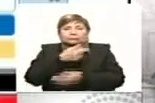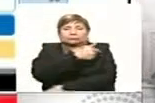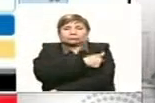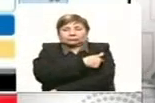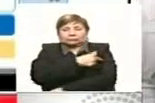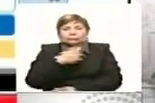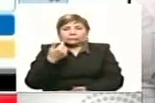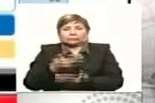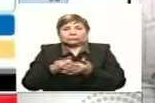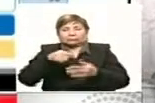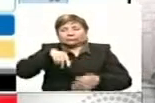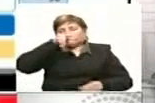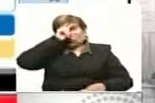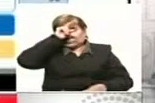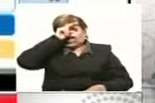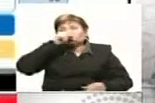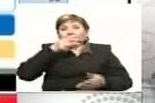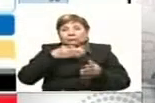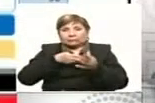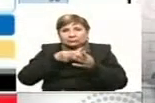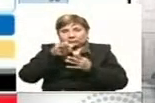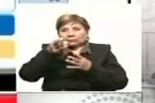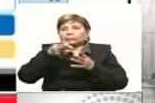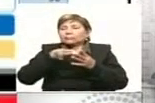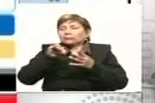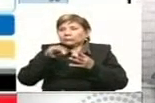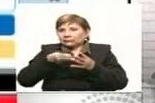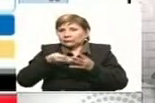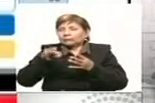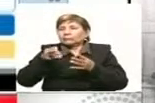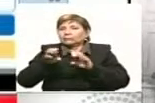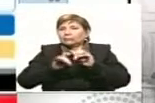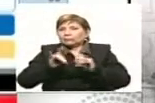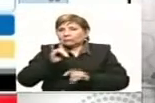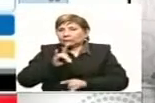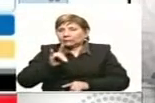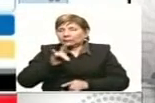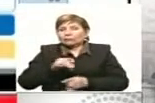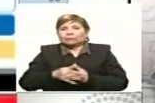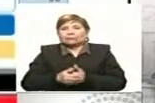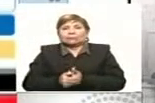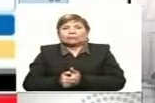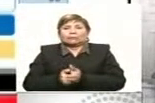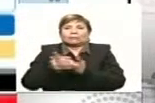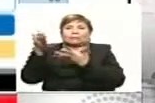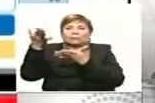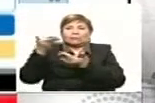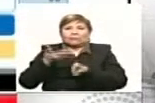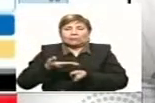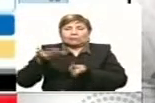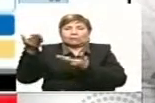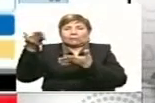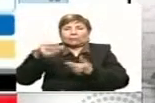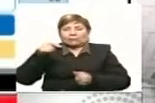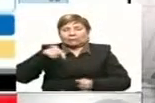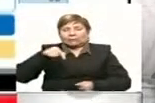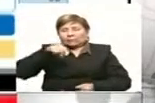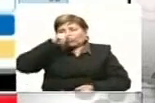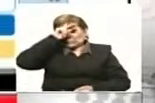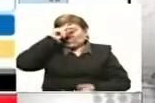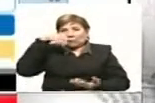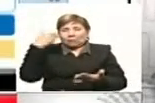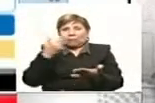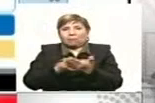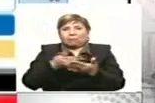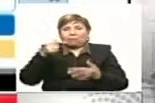vacunas que llegan al país, ¿no? Ese es el mecanismo que se usa desde que se empezaron a adquirir las vacunas y su llegada